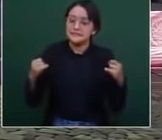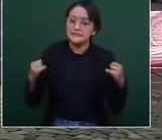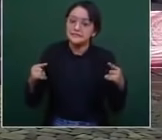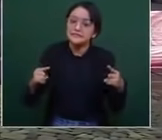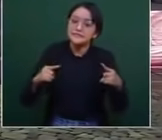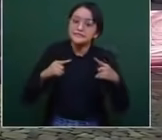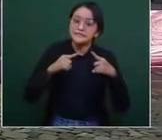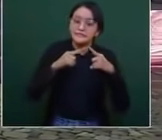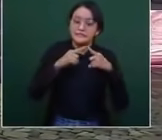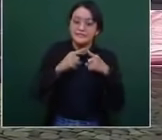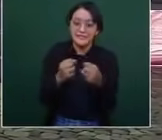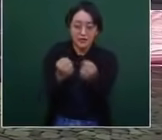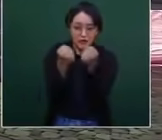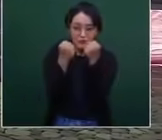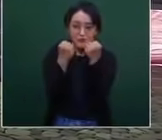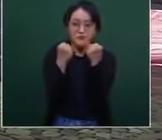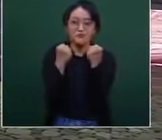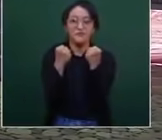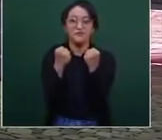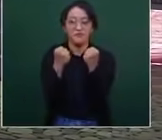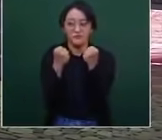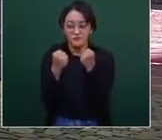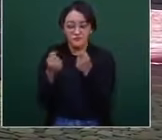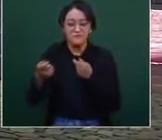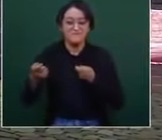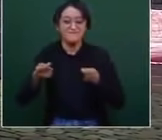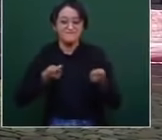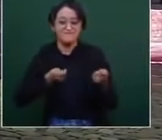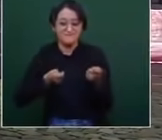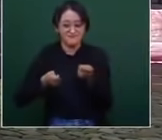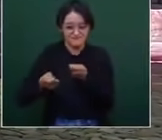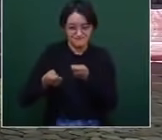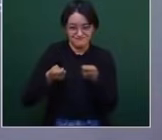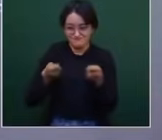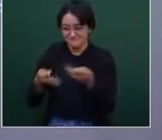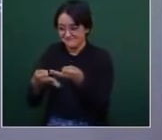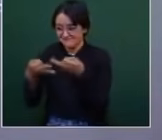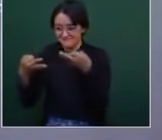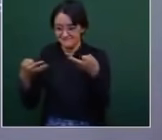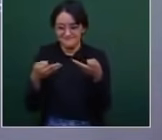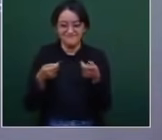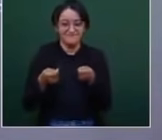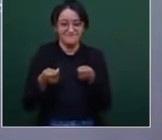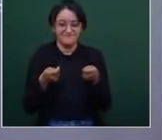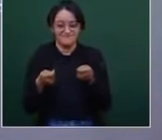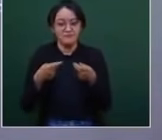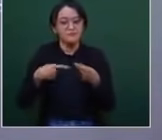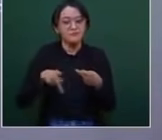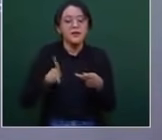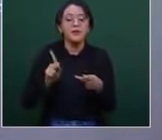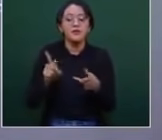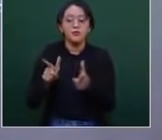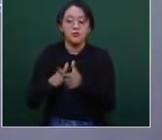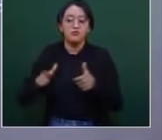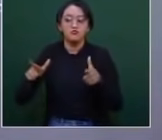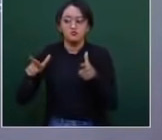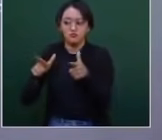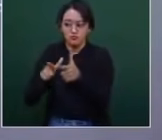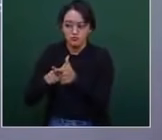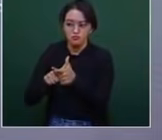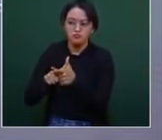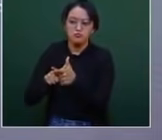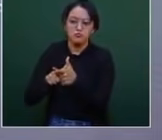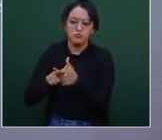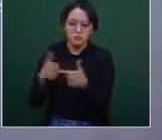sus latifundios que los liberales ofrecieron a los